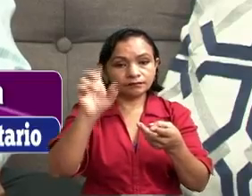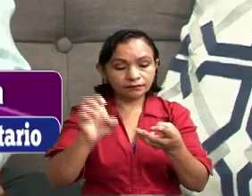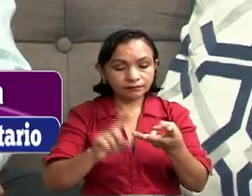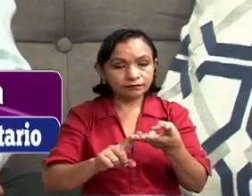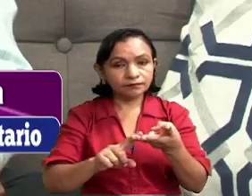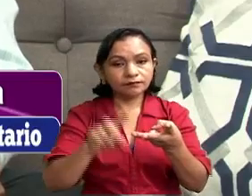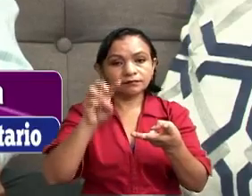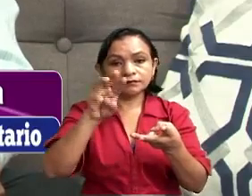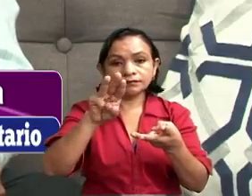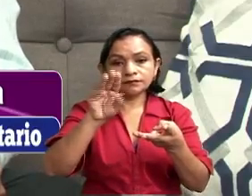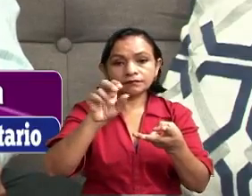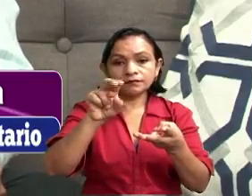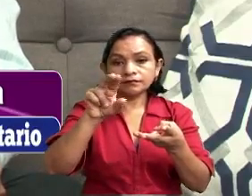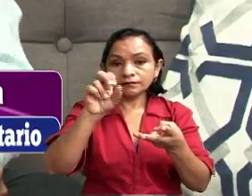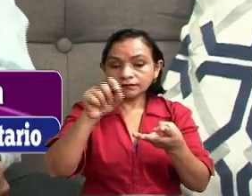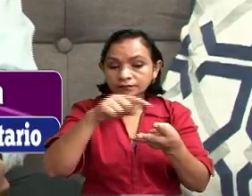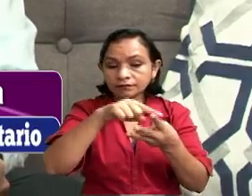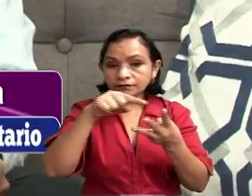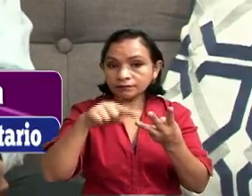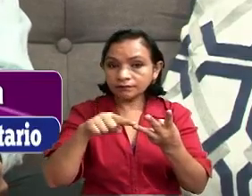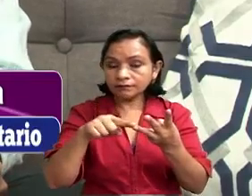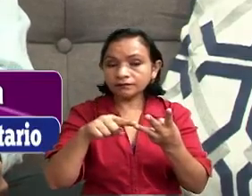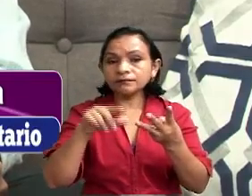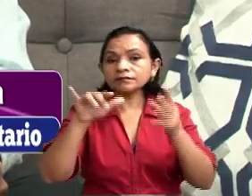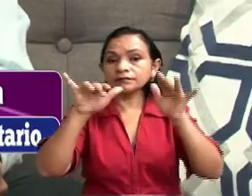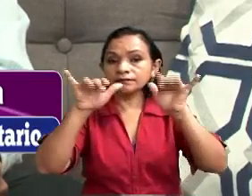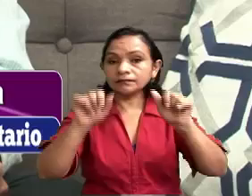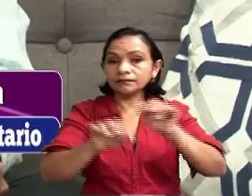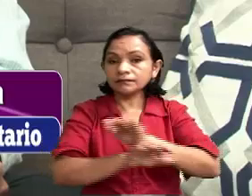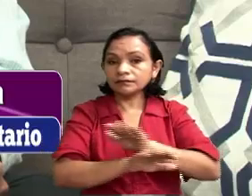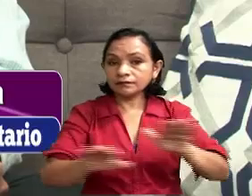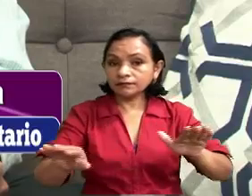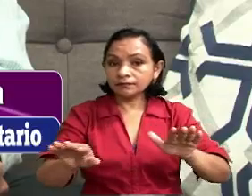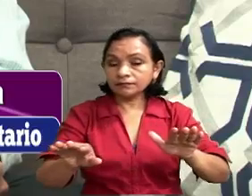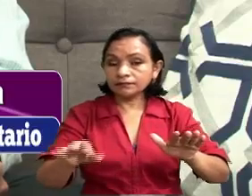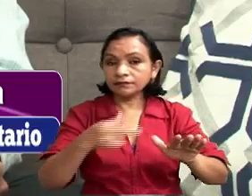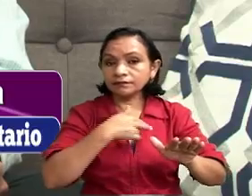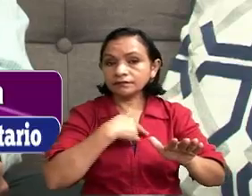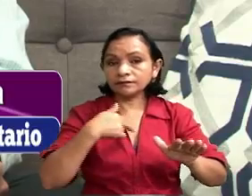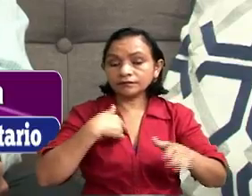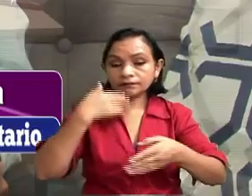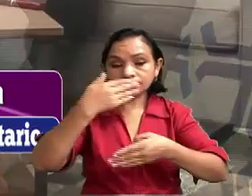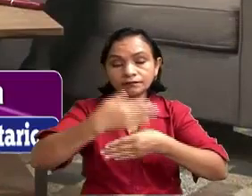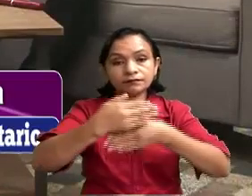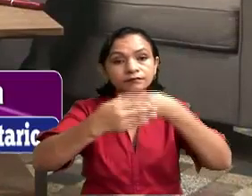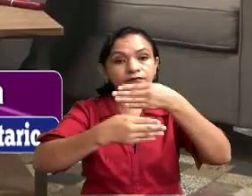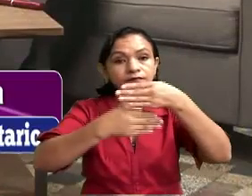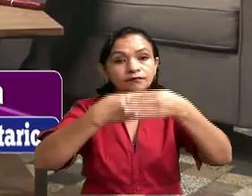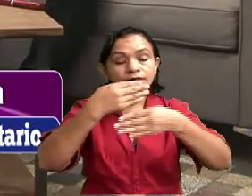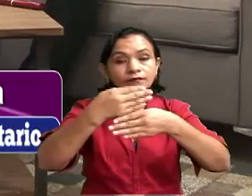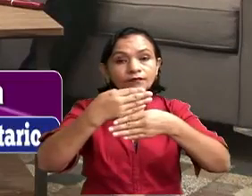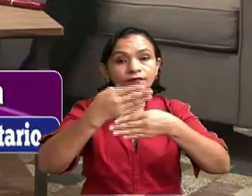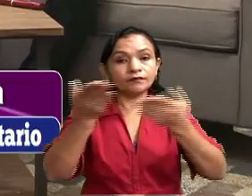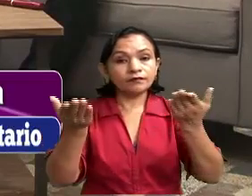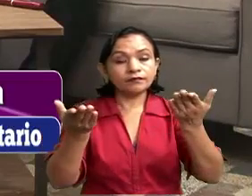y de Las Manos. Es decir, y ya se concluyó lo que es la